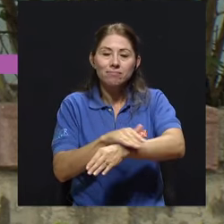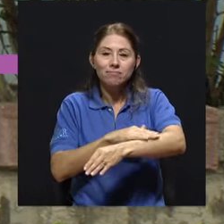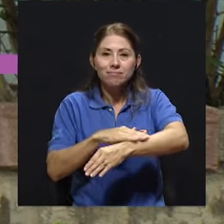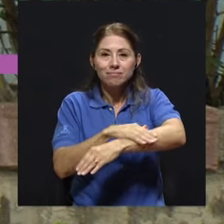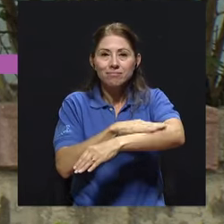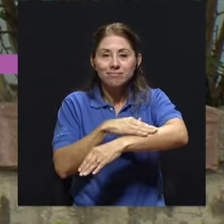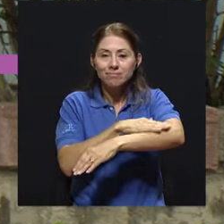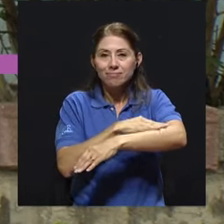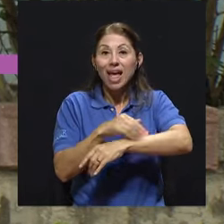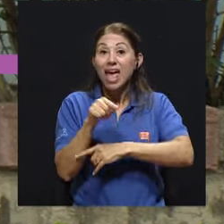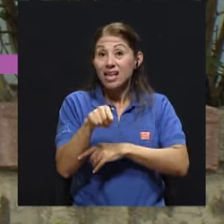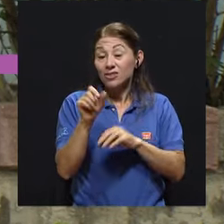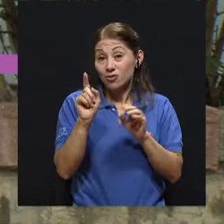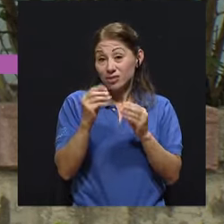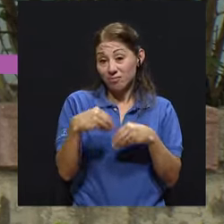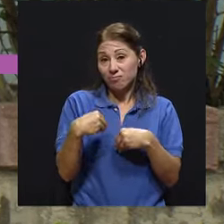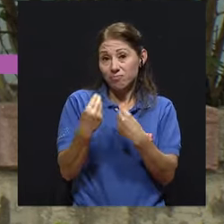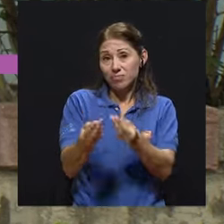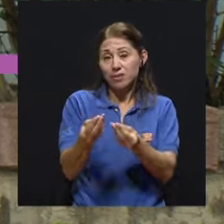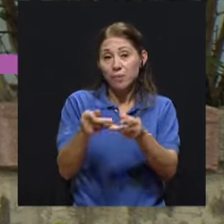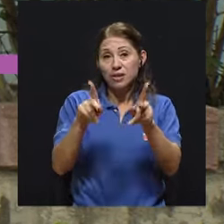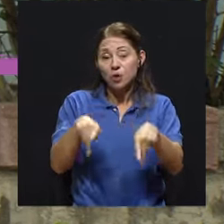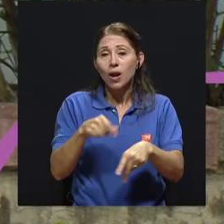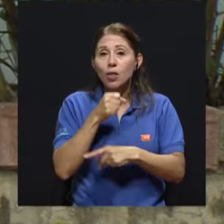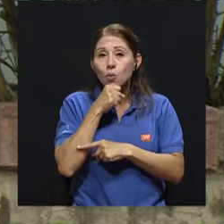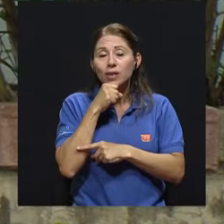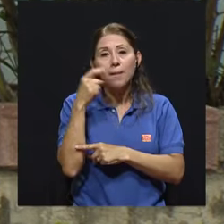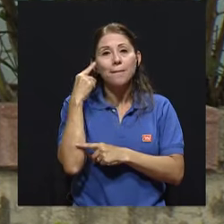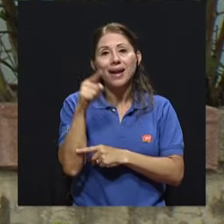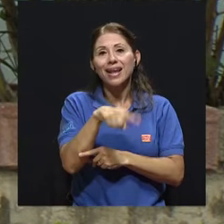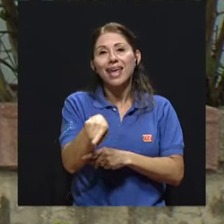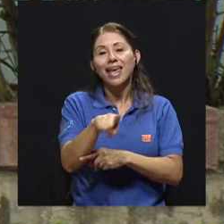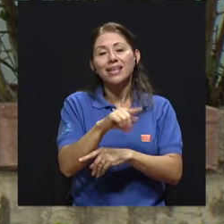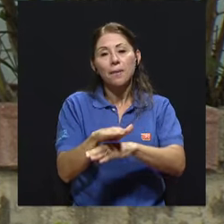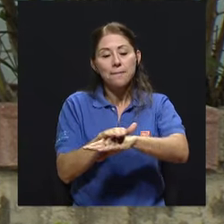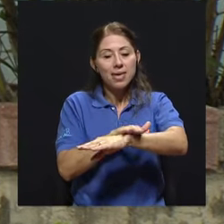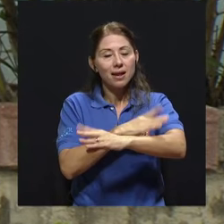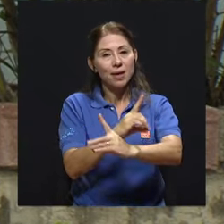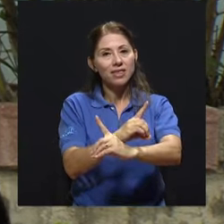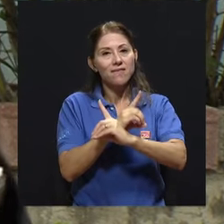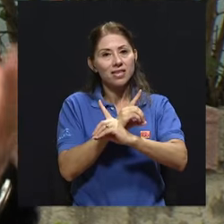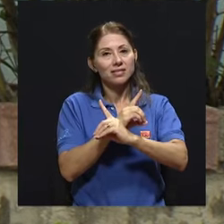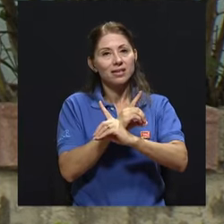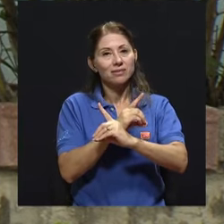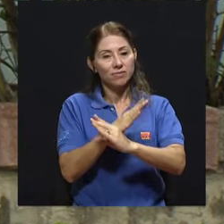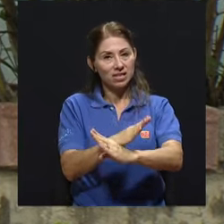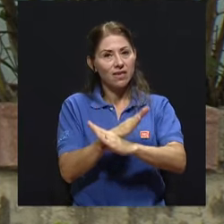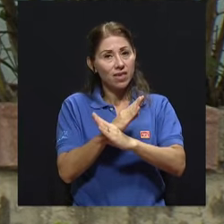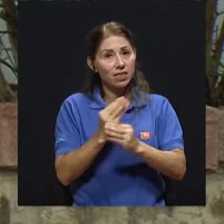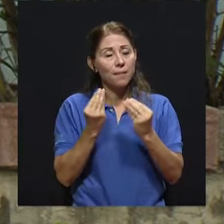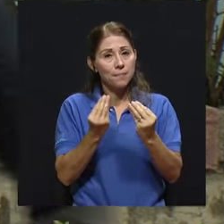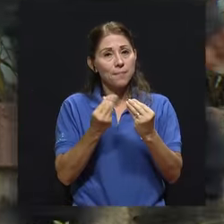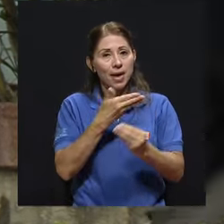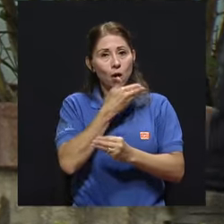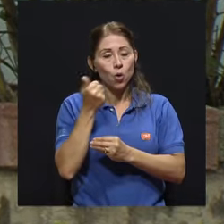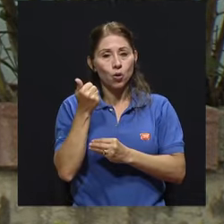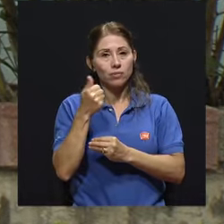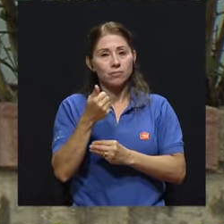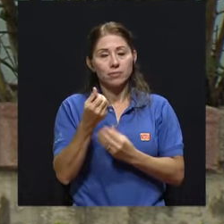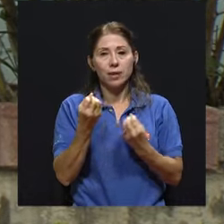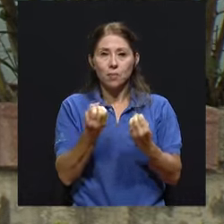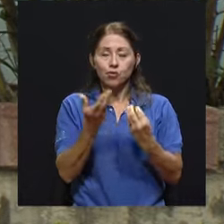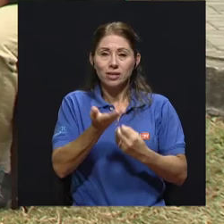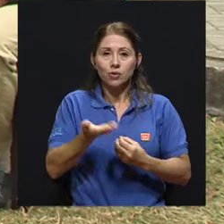adulto para que esa piel tenga un poco más de defensa, si se defienda mejor de muchas cosas que lo agreden.